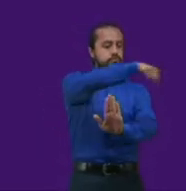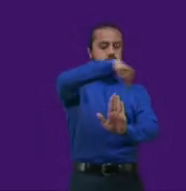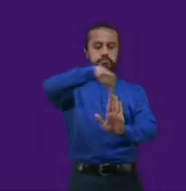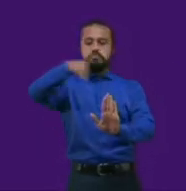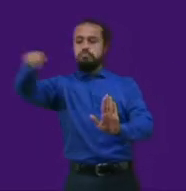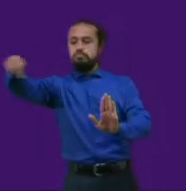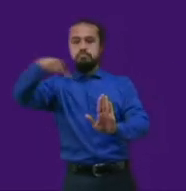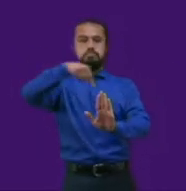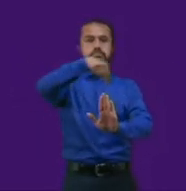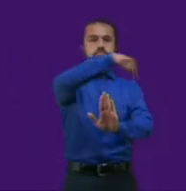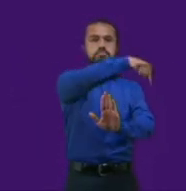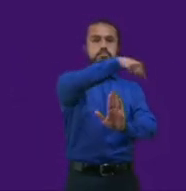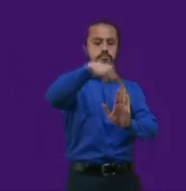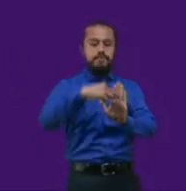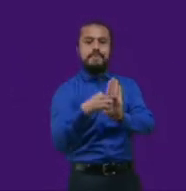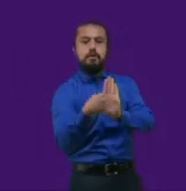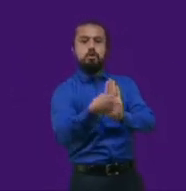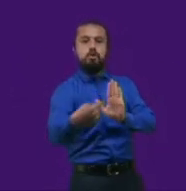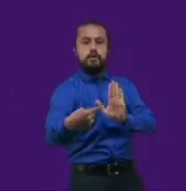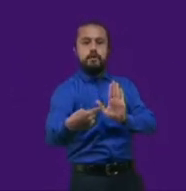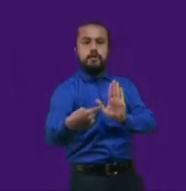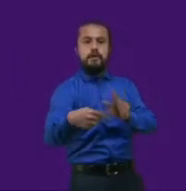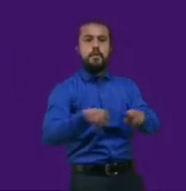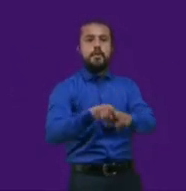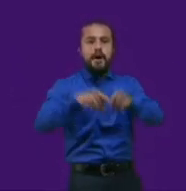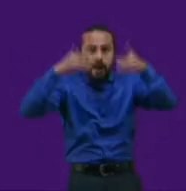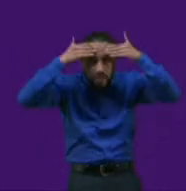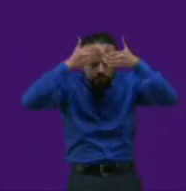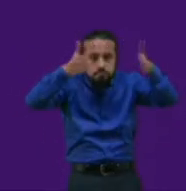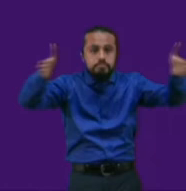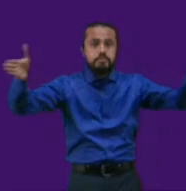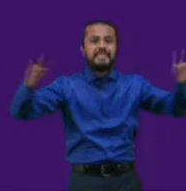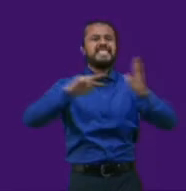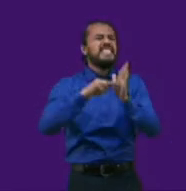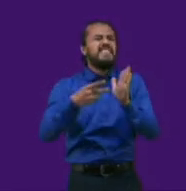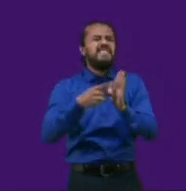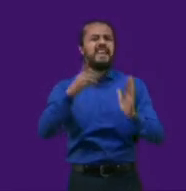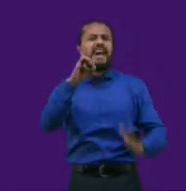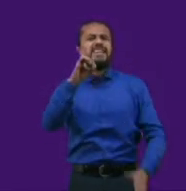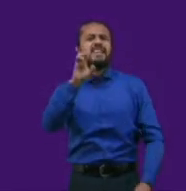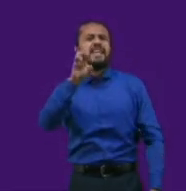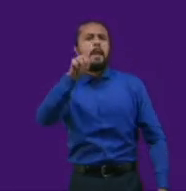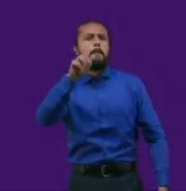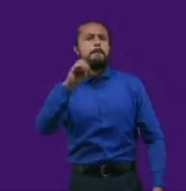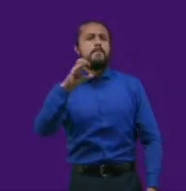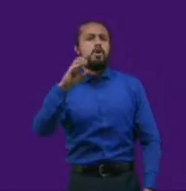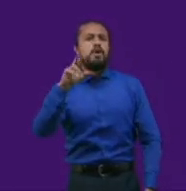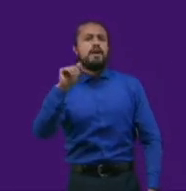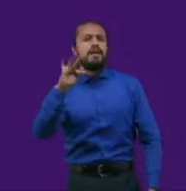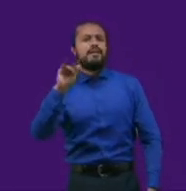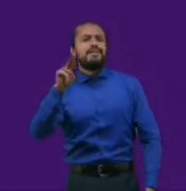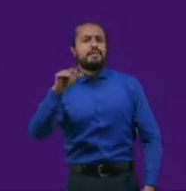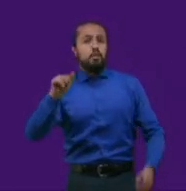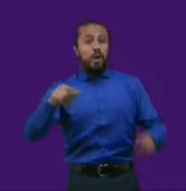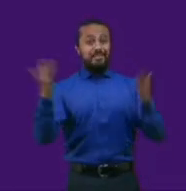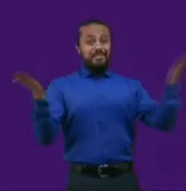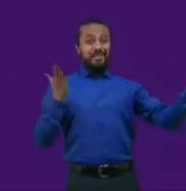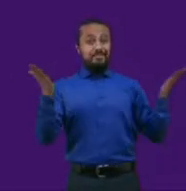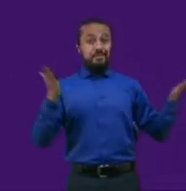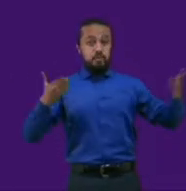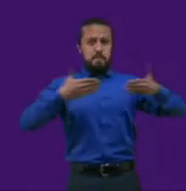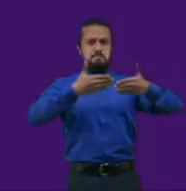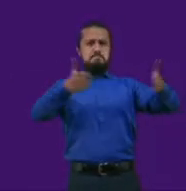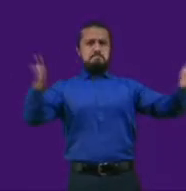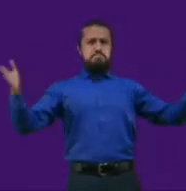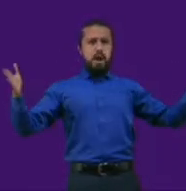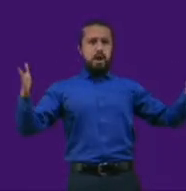dijiste al principio, democratizar el acceso a ese tipo de servicios y volverlos mucho más